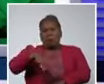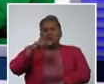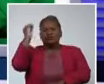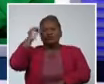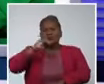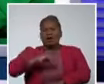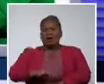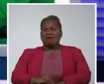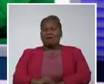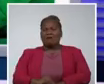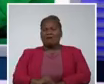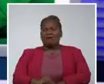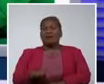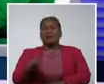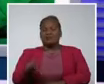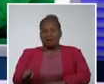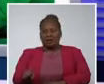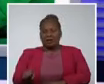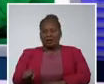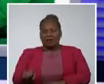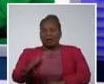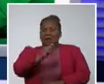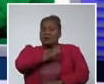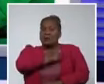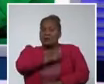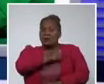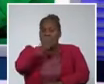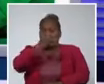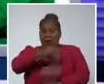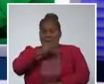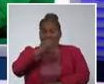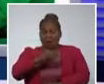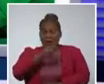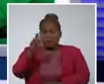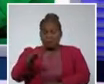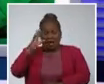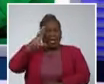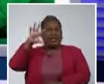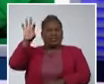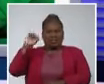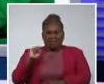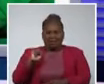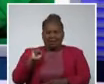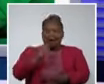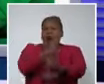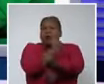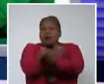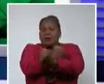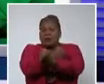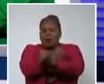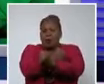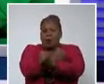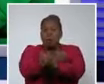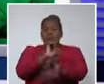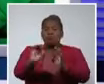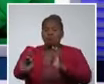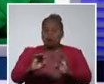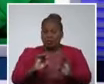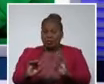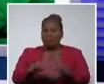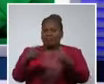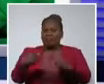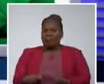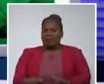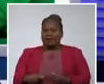insistiendo en el rescate de la percepción de riesgo de toda la población para que se proteja y a